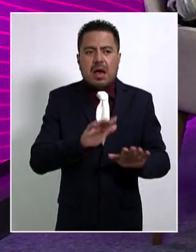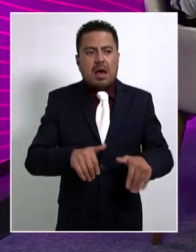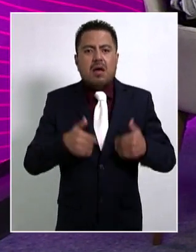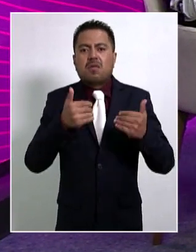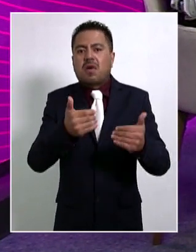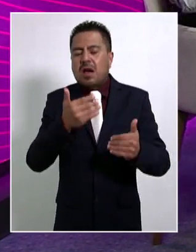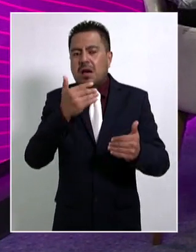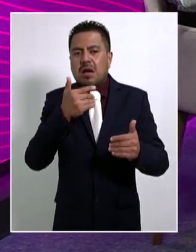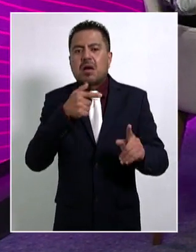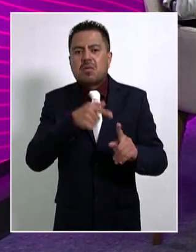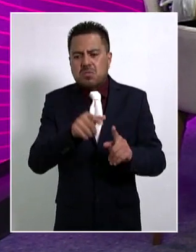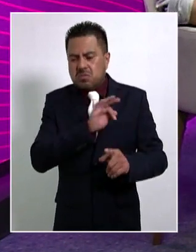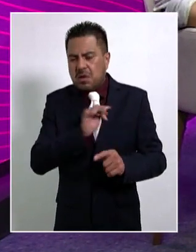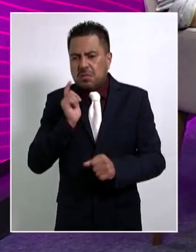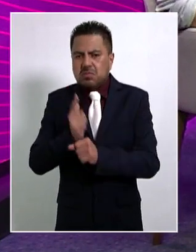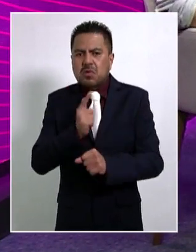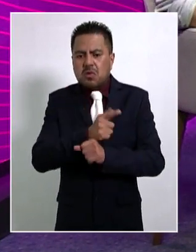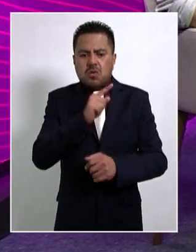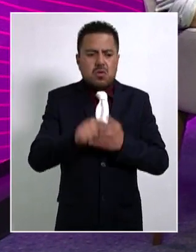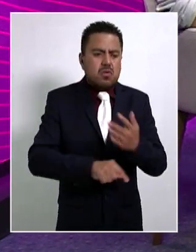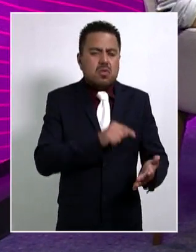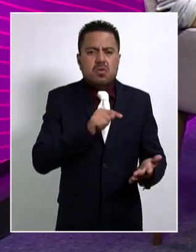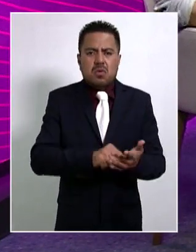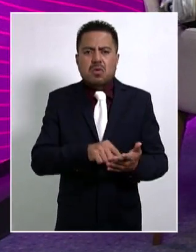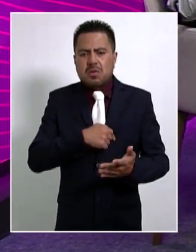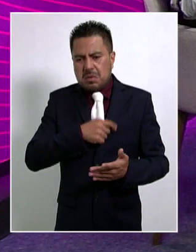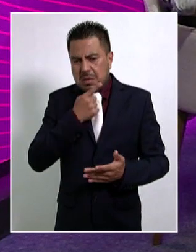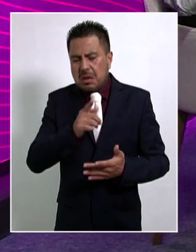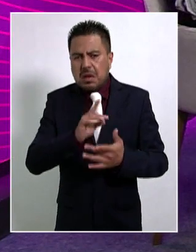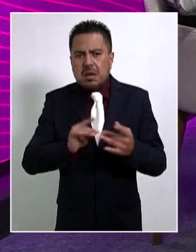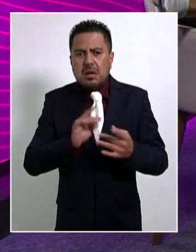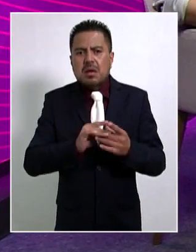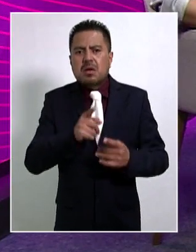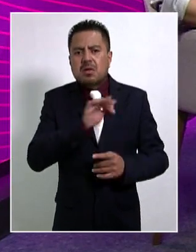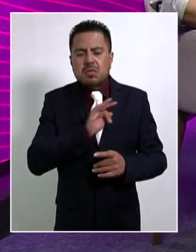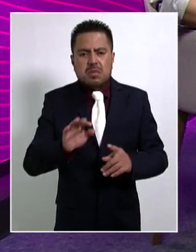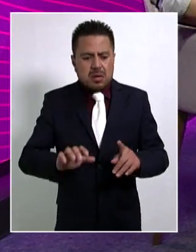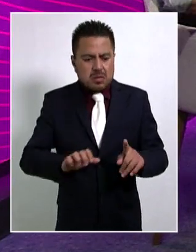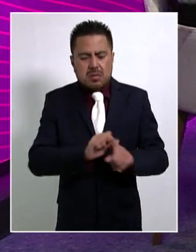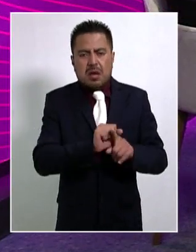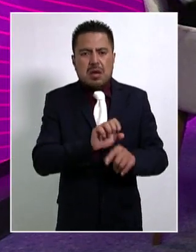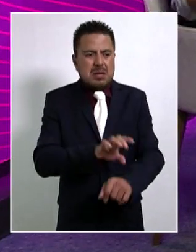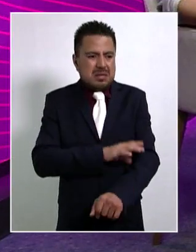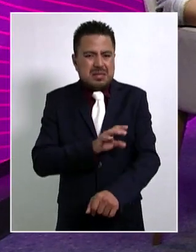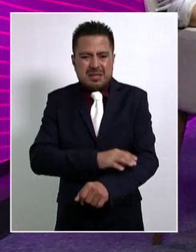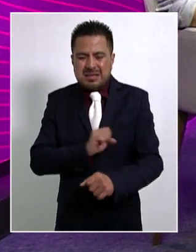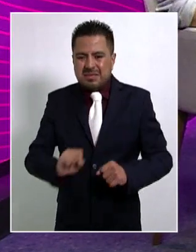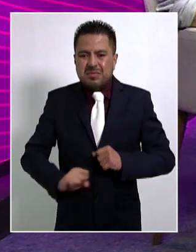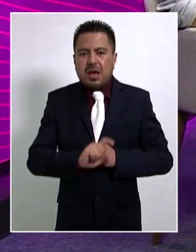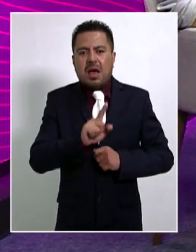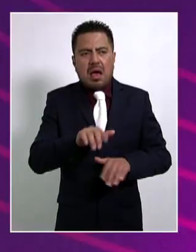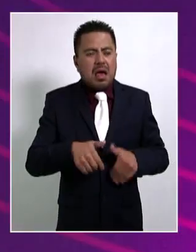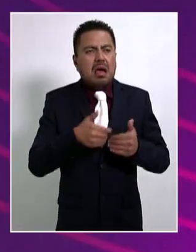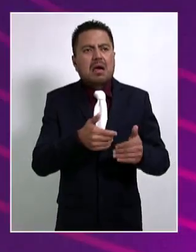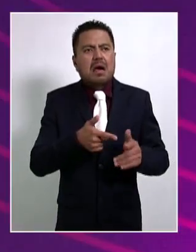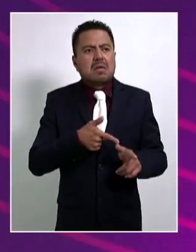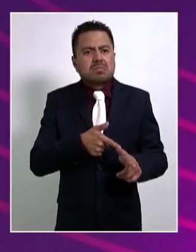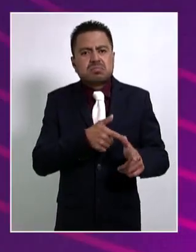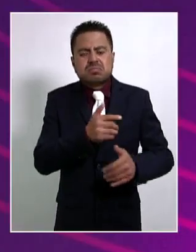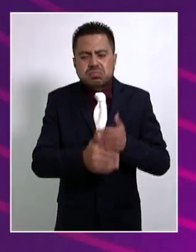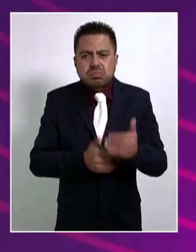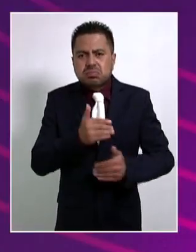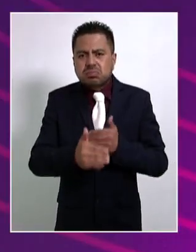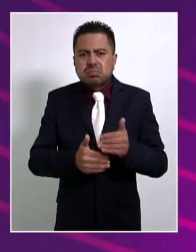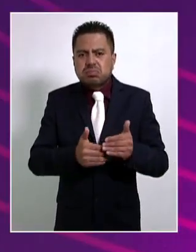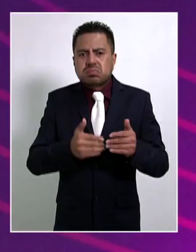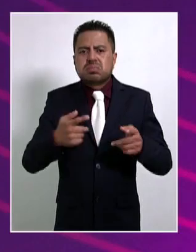afuera. Pueden encontrar un espacio en donde, yo se los menciono, puedes llegar, cargar las pilas y seguir allá afuera con ese cotidiano